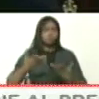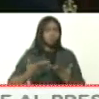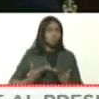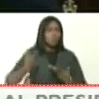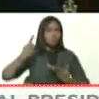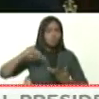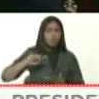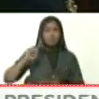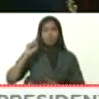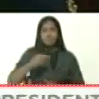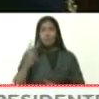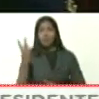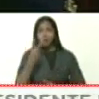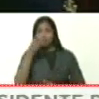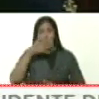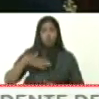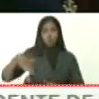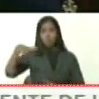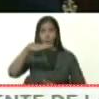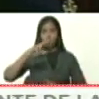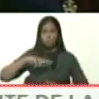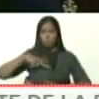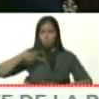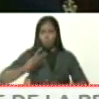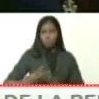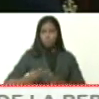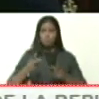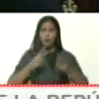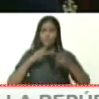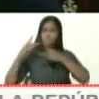tener a dos pueblos con voluntad política